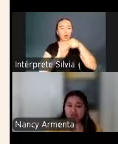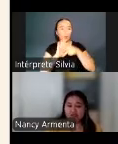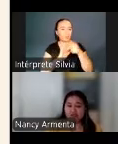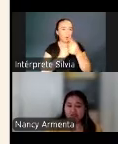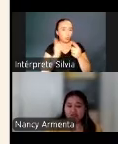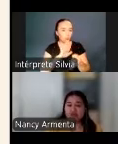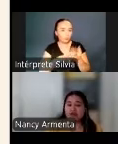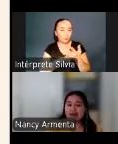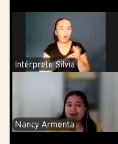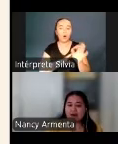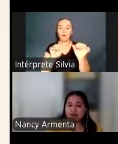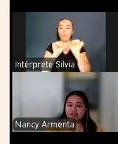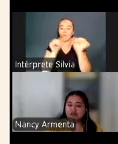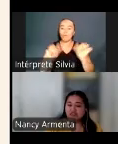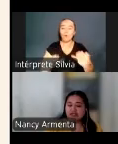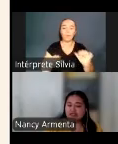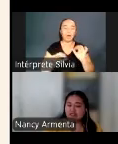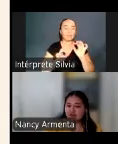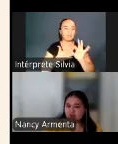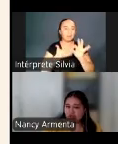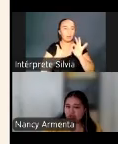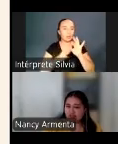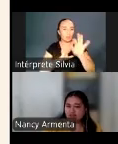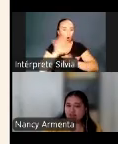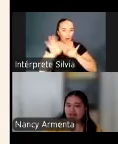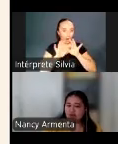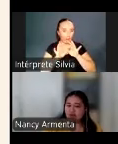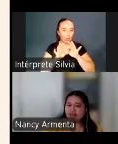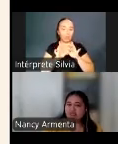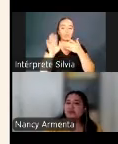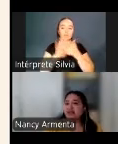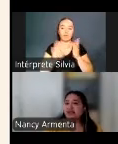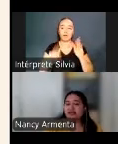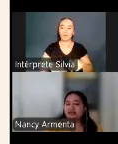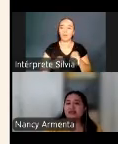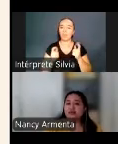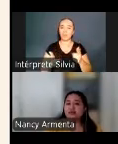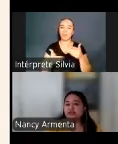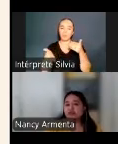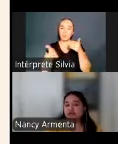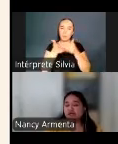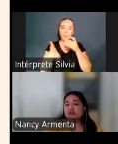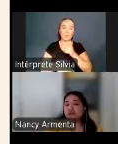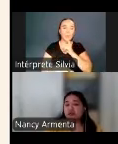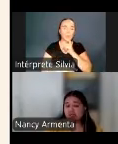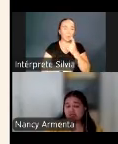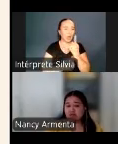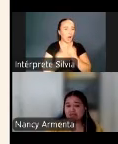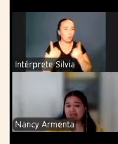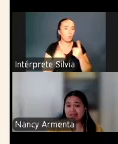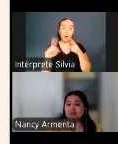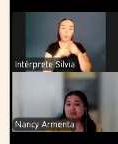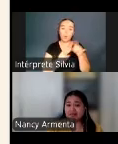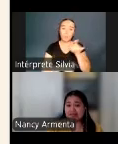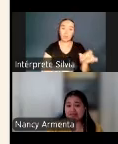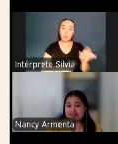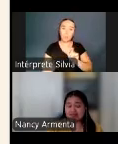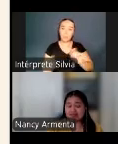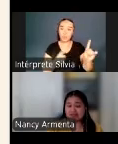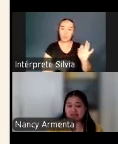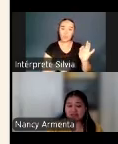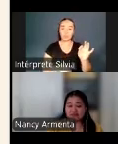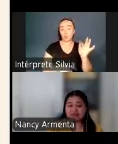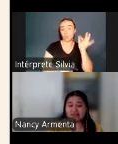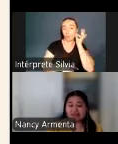los servicios, han puesto ciertas dificultades particulares para que la población migrante o las mujeres migrantes puedan ejercer